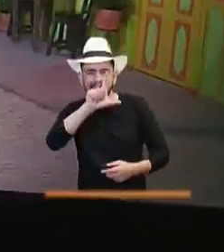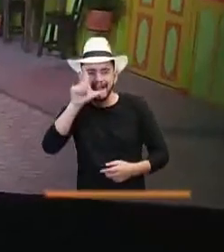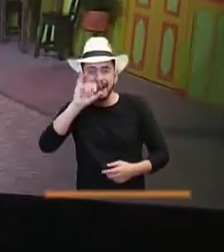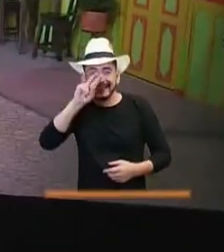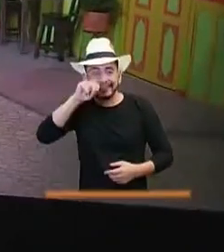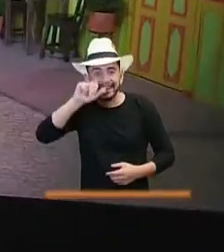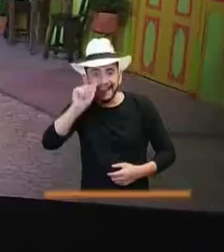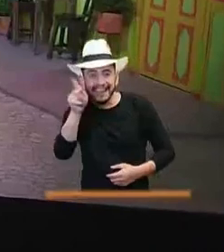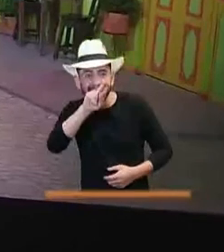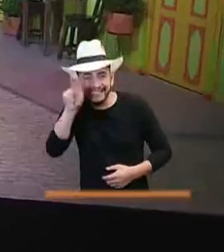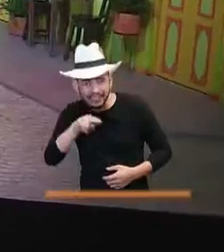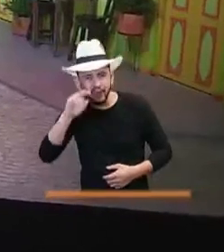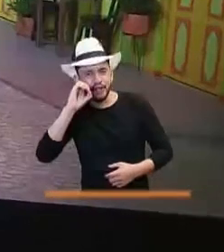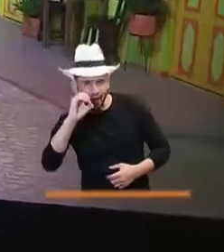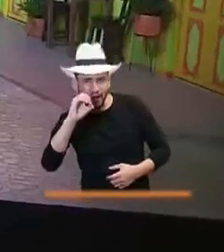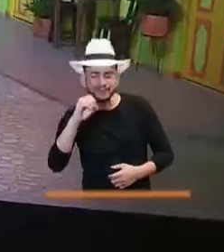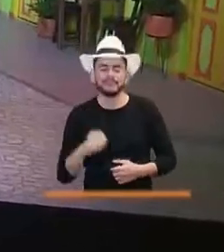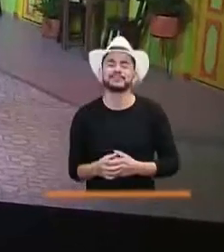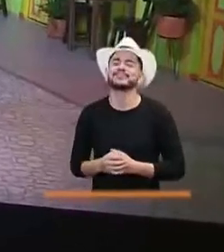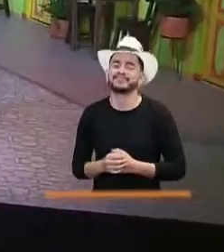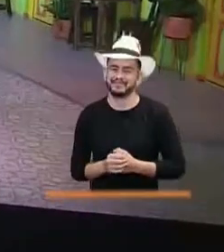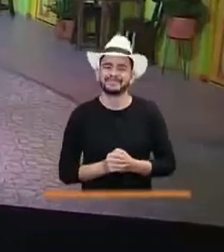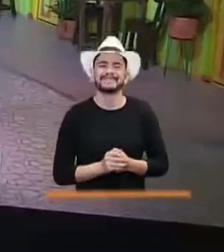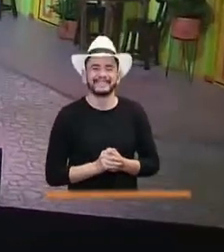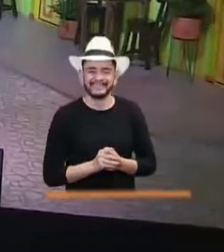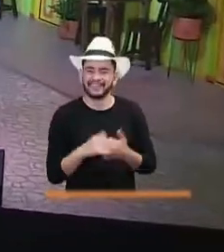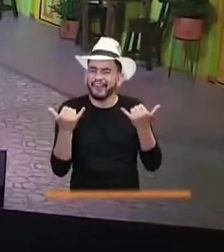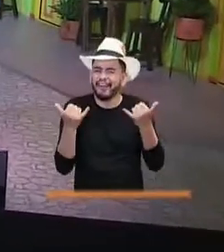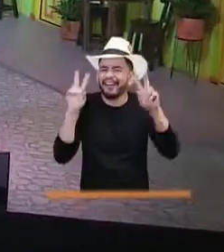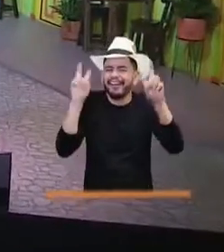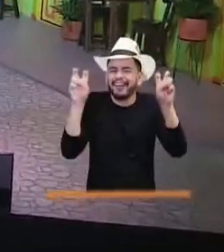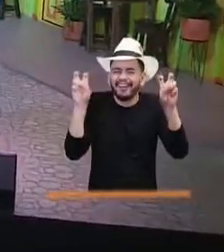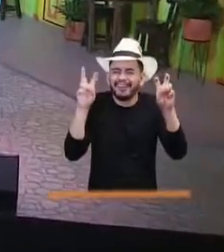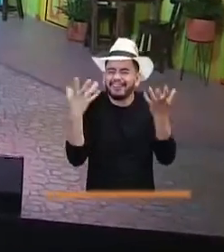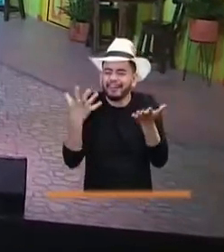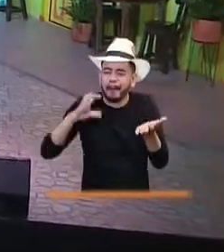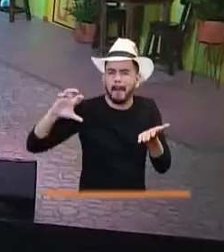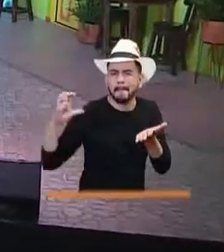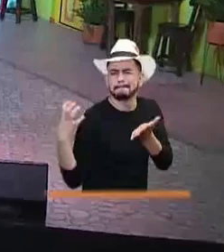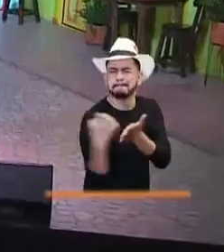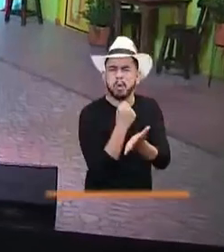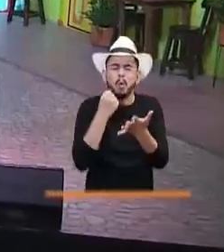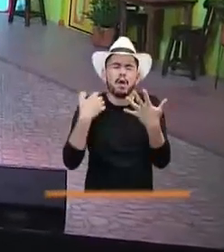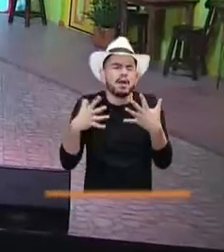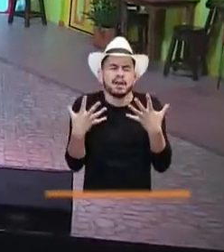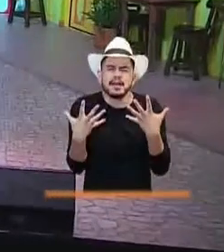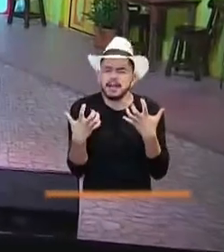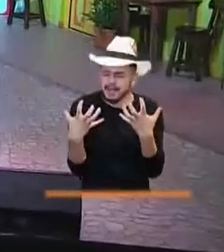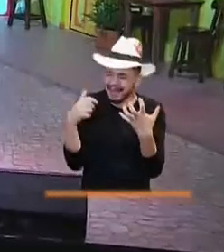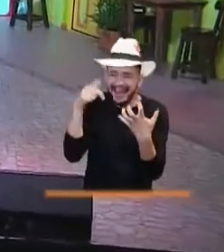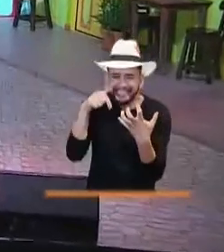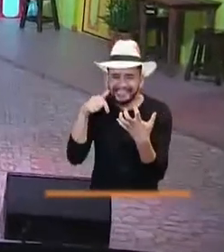Vamos con el tema impuesto, que es En el Triunfo. Ojo, En el Triunfo es el tema impuesto.